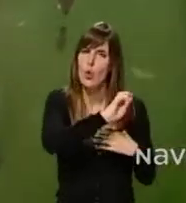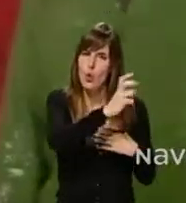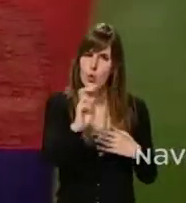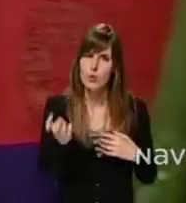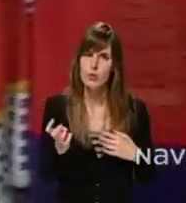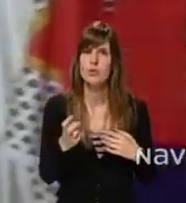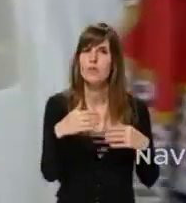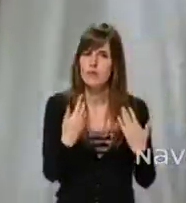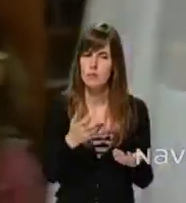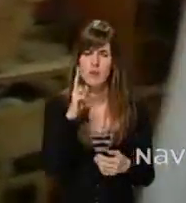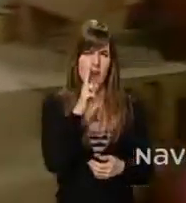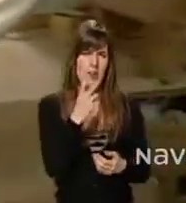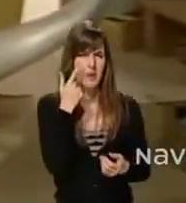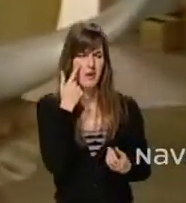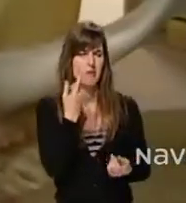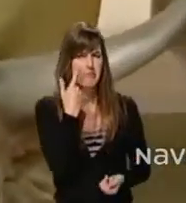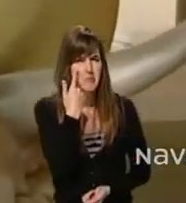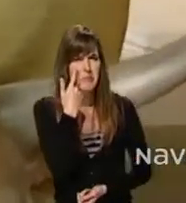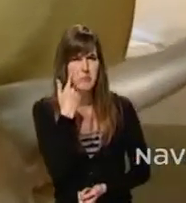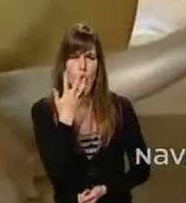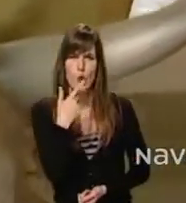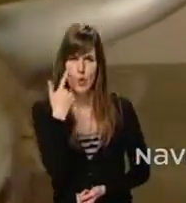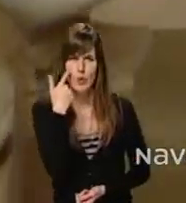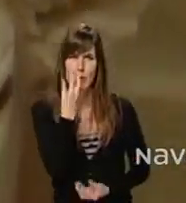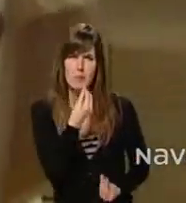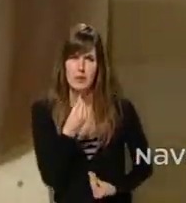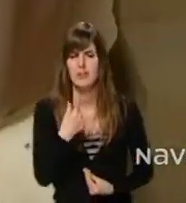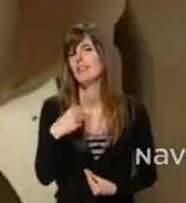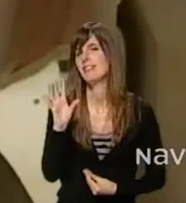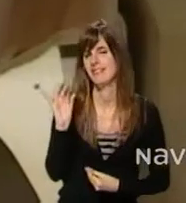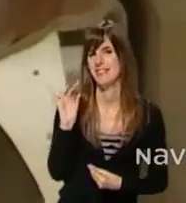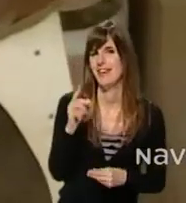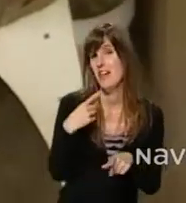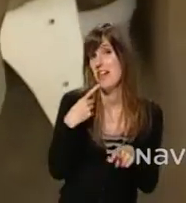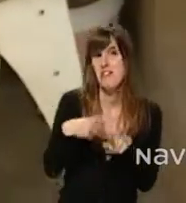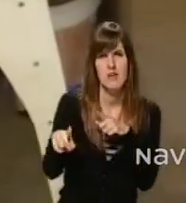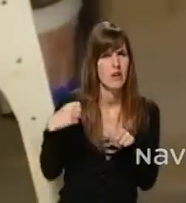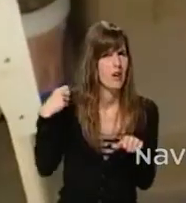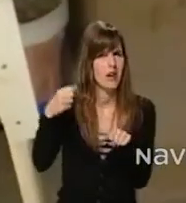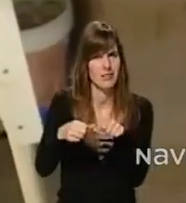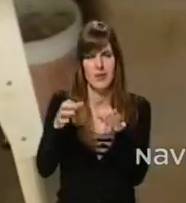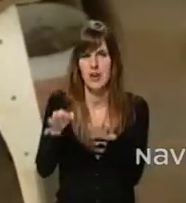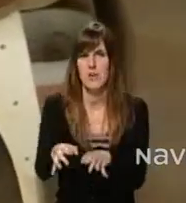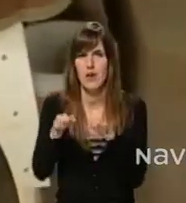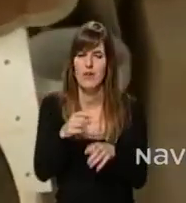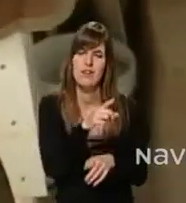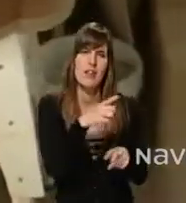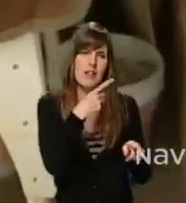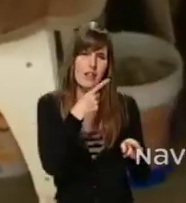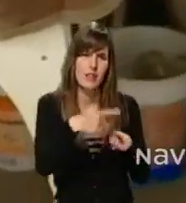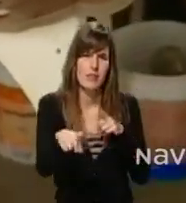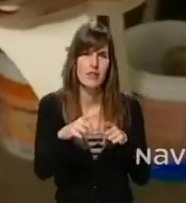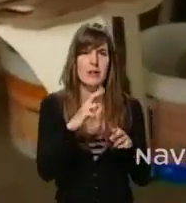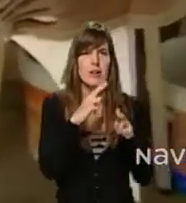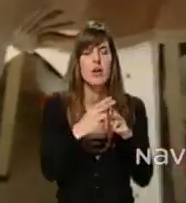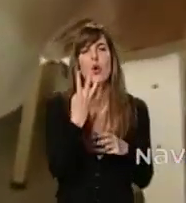de pedidos. Además, estos me suenan. Bueno, esto es un pedido distinto a todo lo que he hecho hasta ahora, desde luego. Son los tetramorfos, los